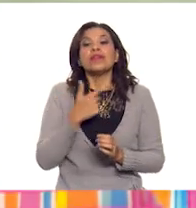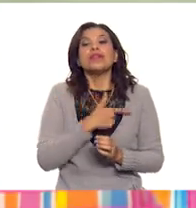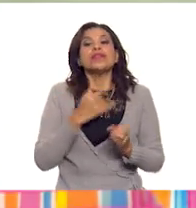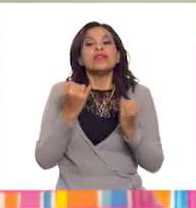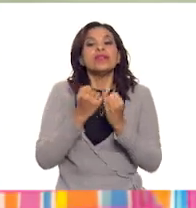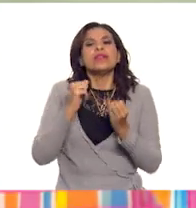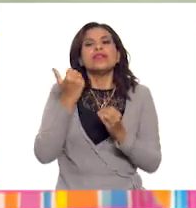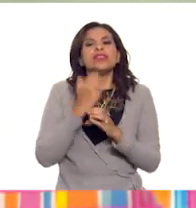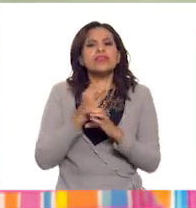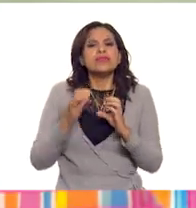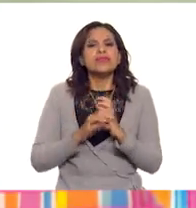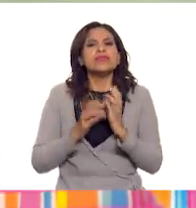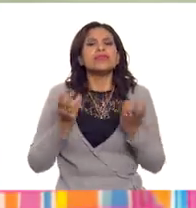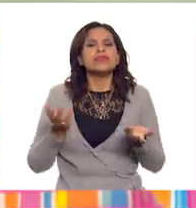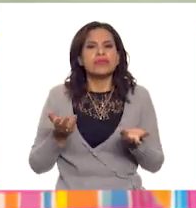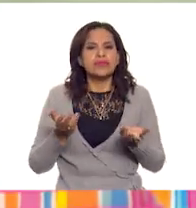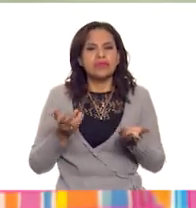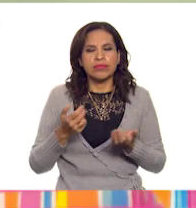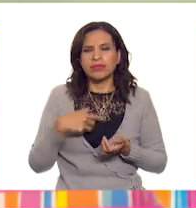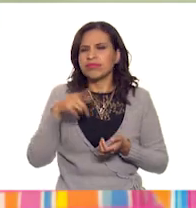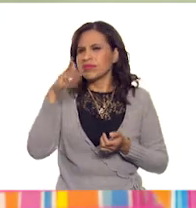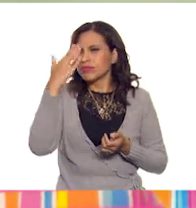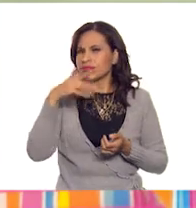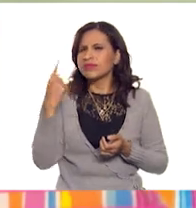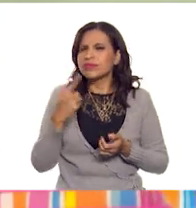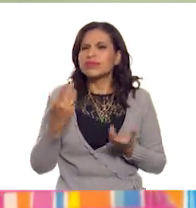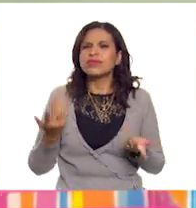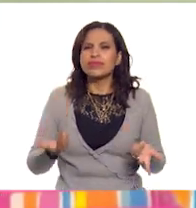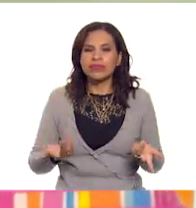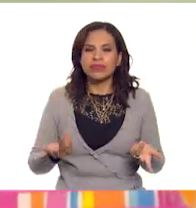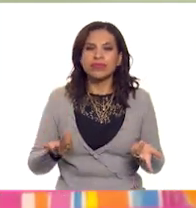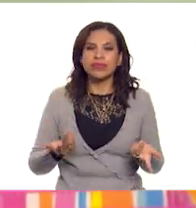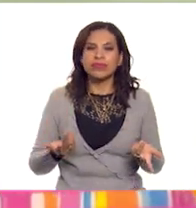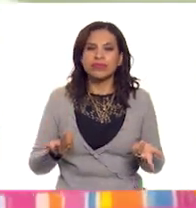ser otra cosa. ¿Saben qué? ¿Qué, Rosita?